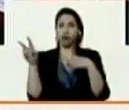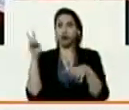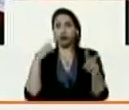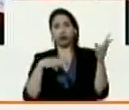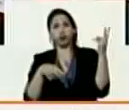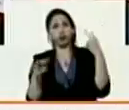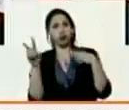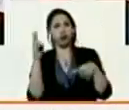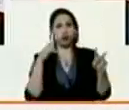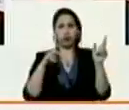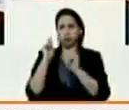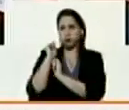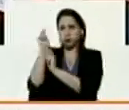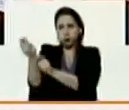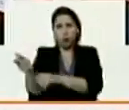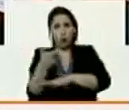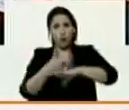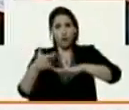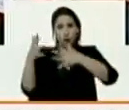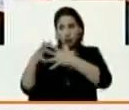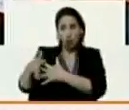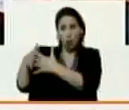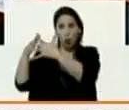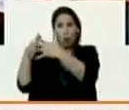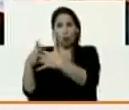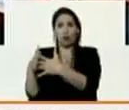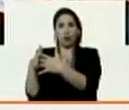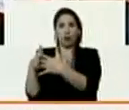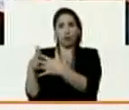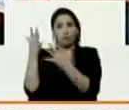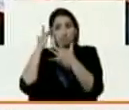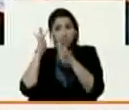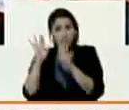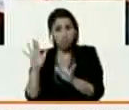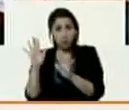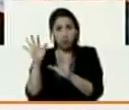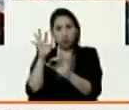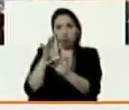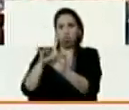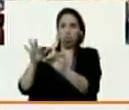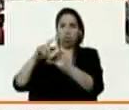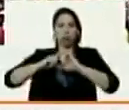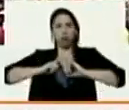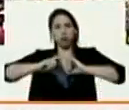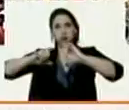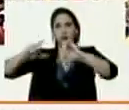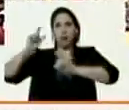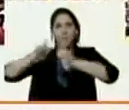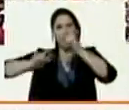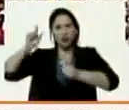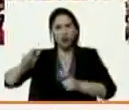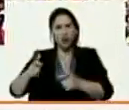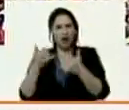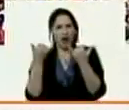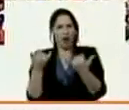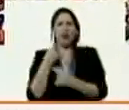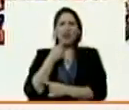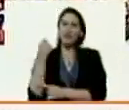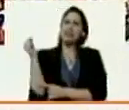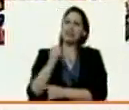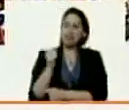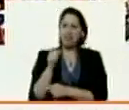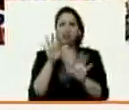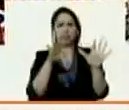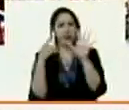el designado por el gobierno de Estados Unidos tratando de enamorar gente. Que ahora sí, la cosa es el 16.